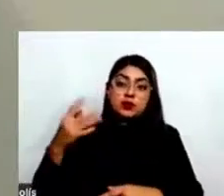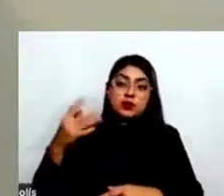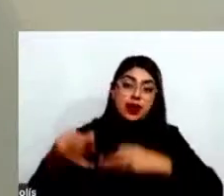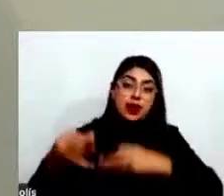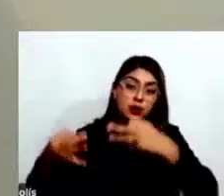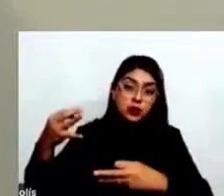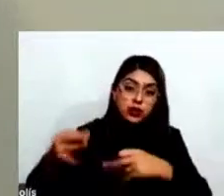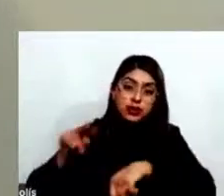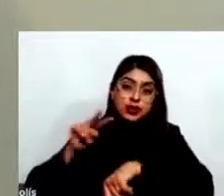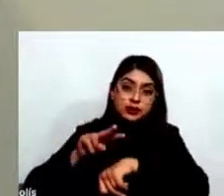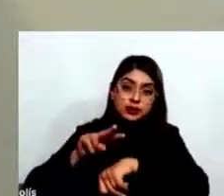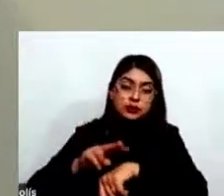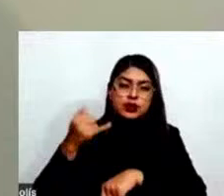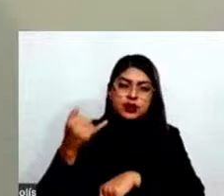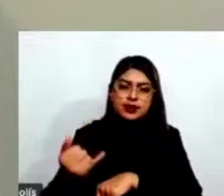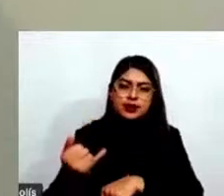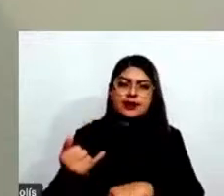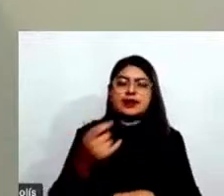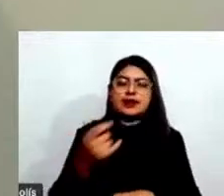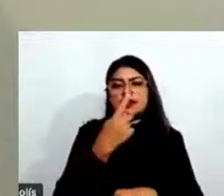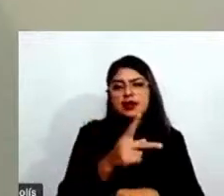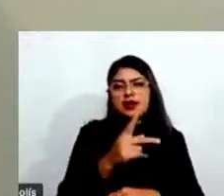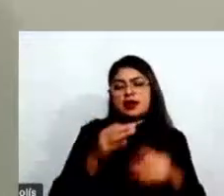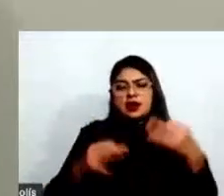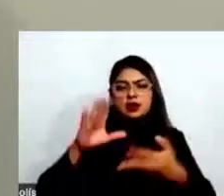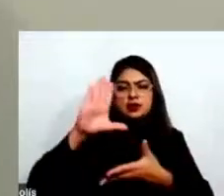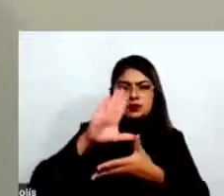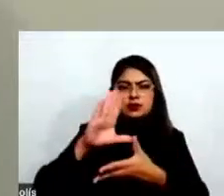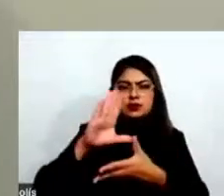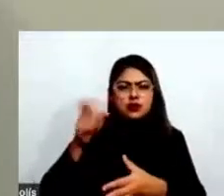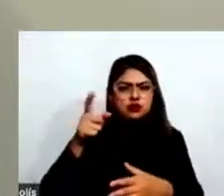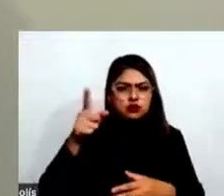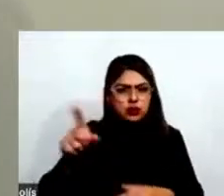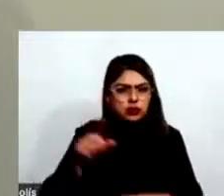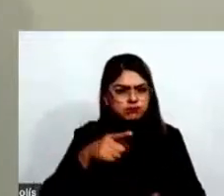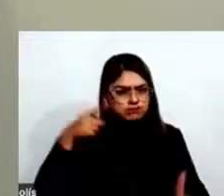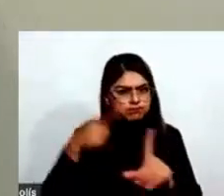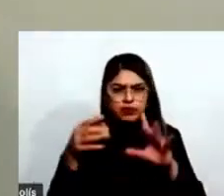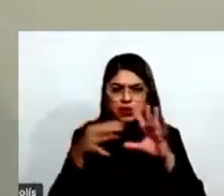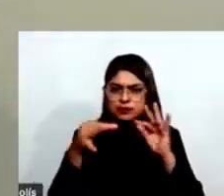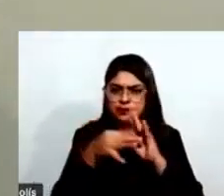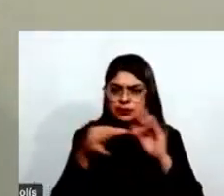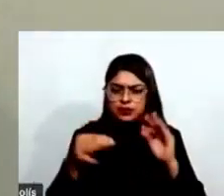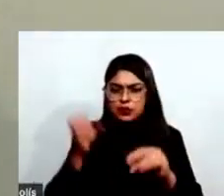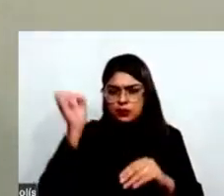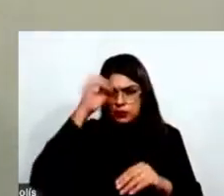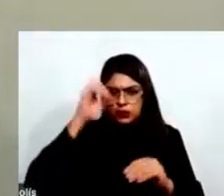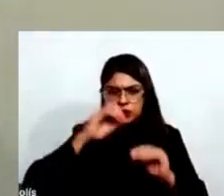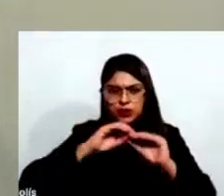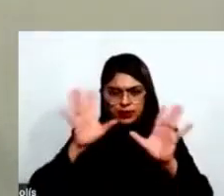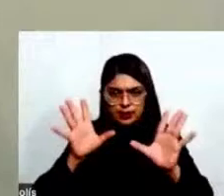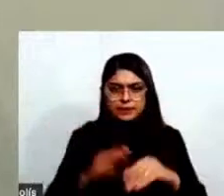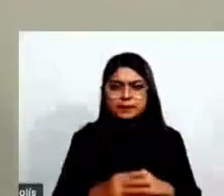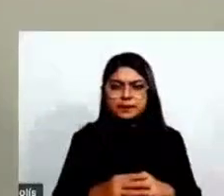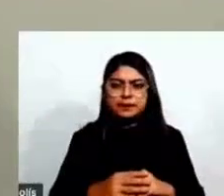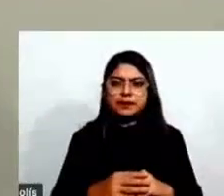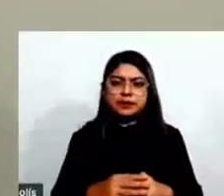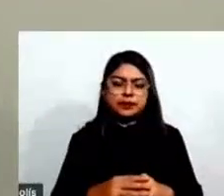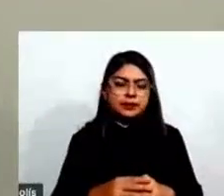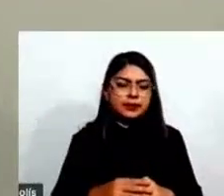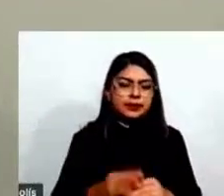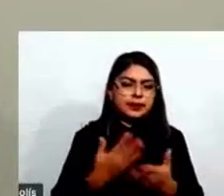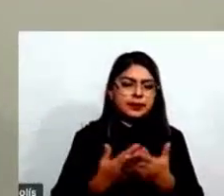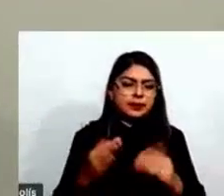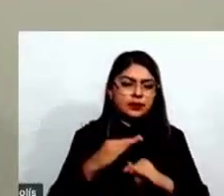contundente en pronunciarse al respecto. Un último punto que quisiera abordar en esta